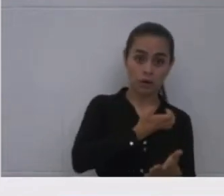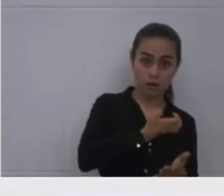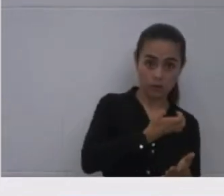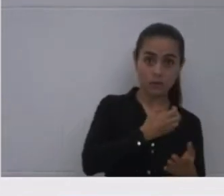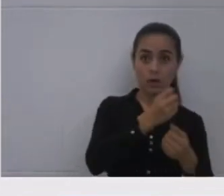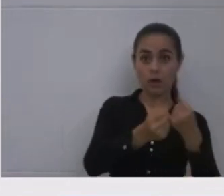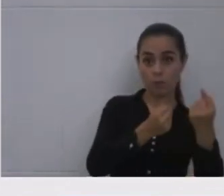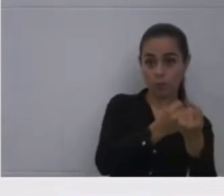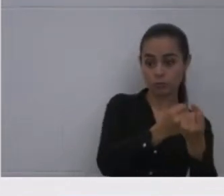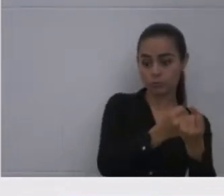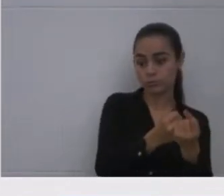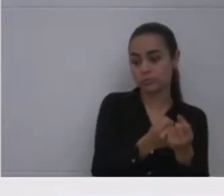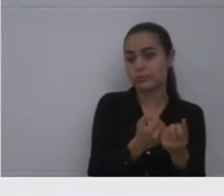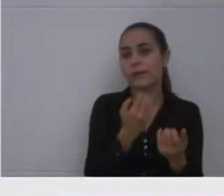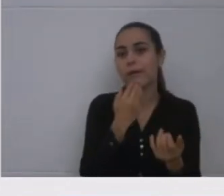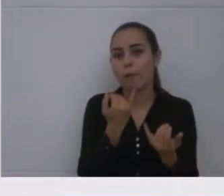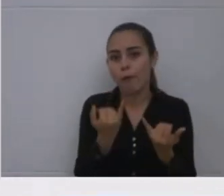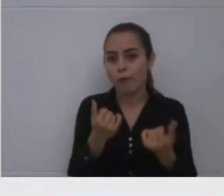Y eso no es un asunto menor,